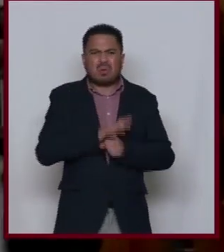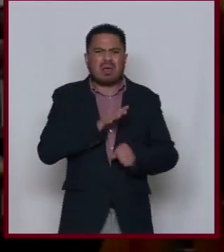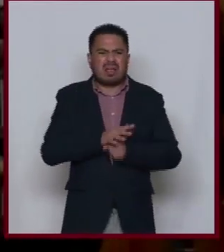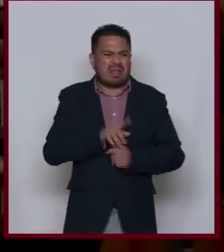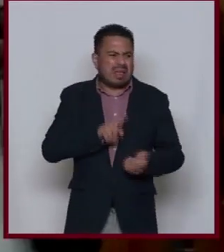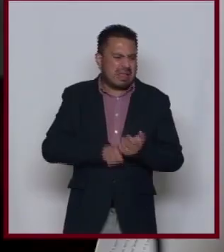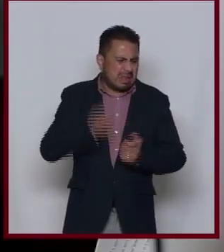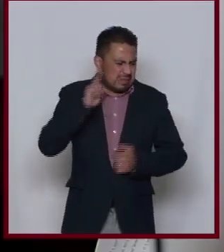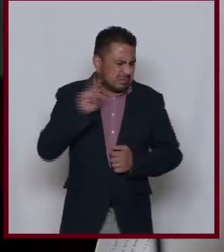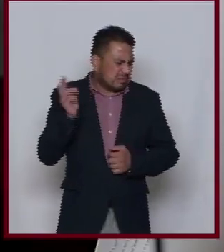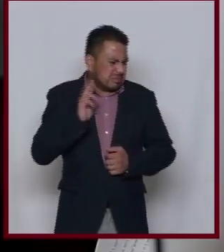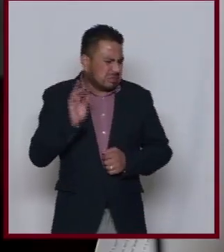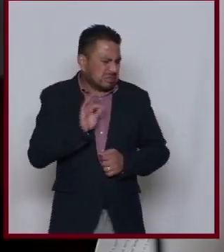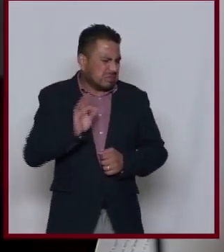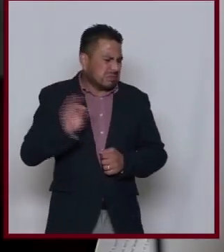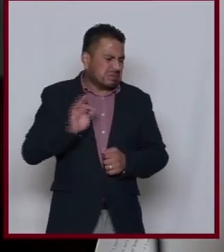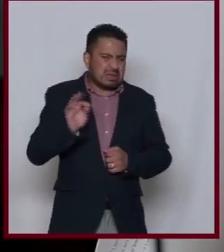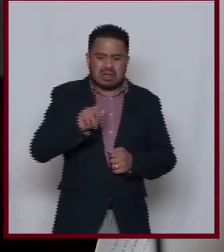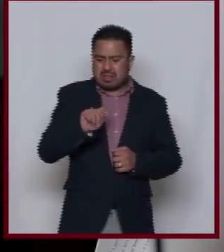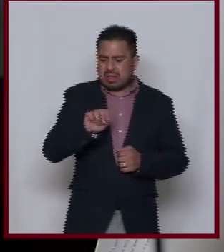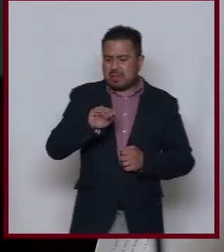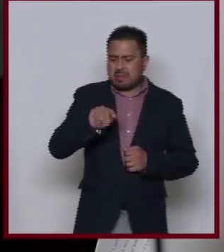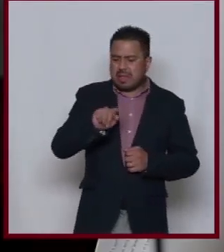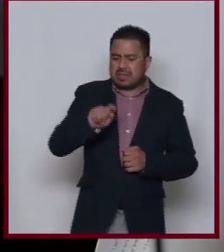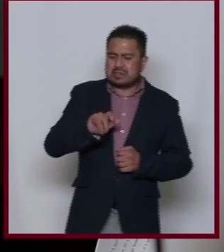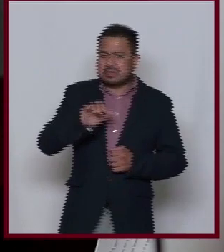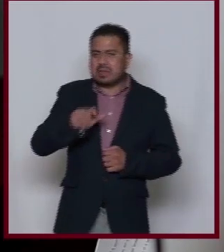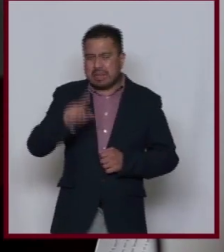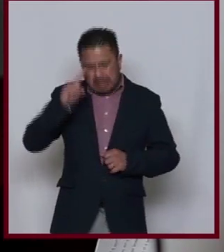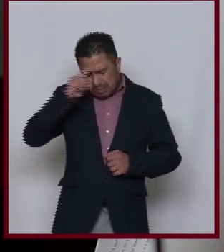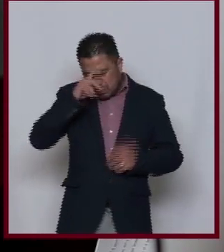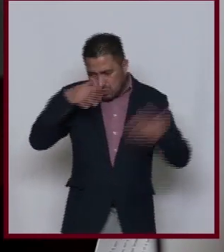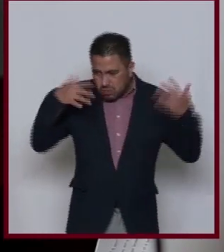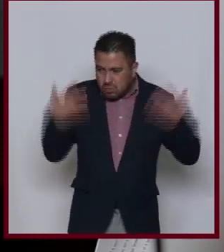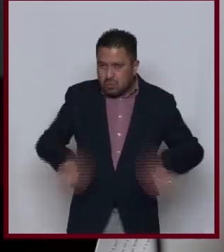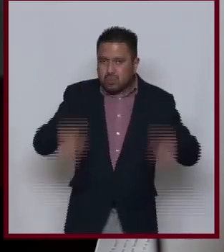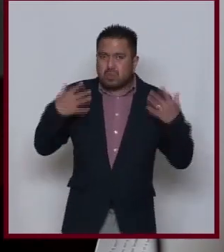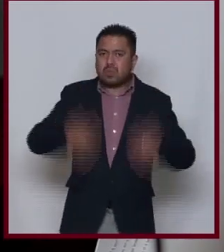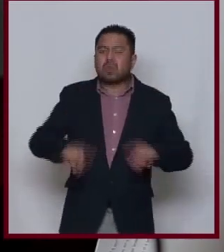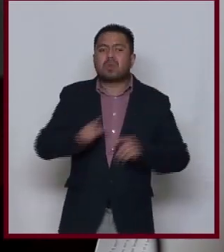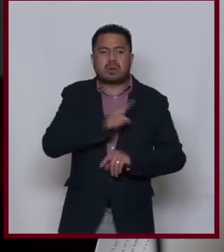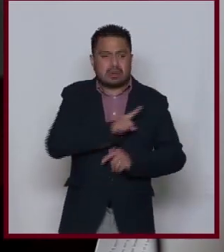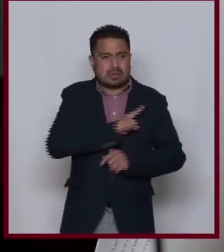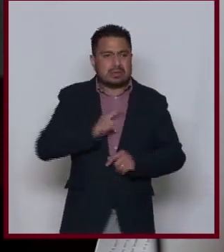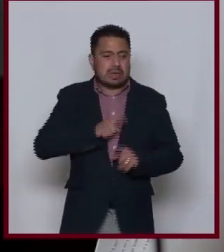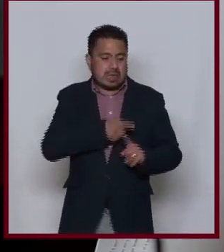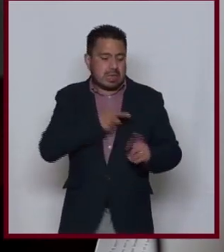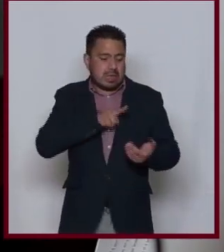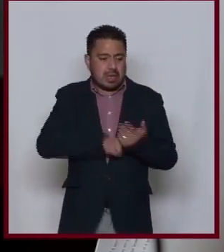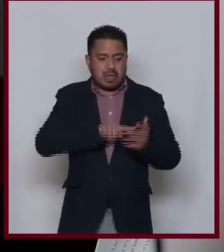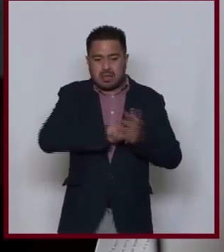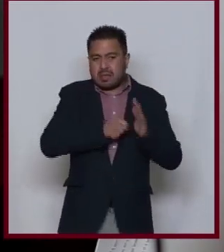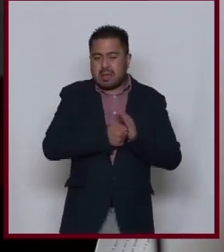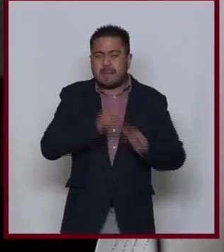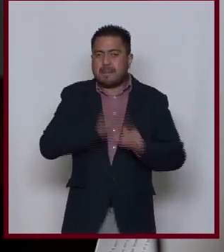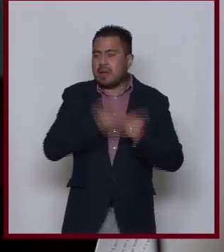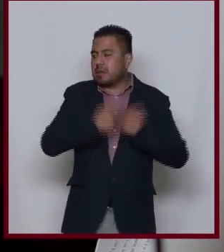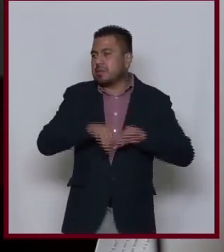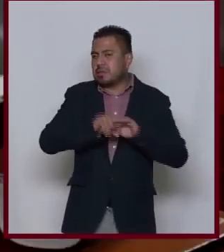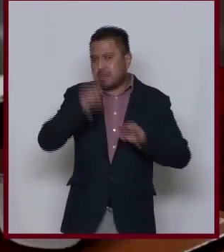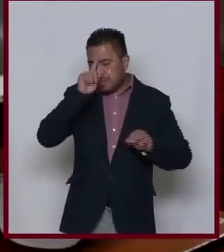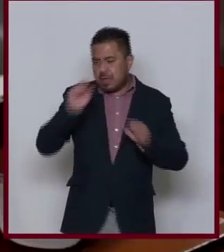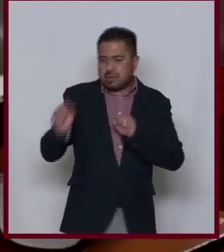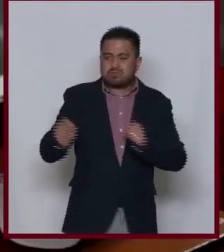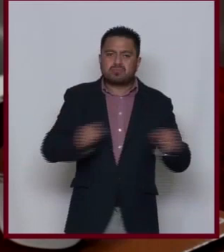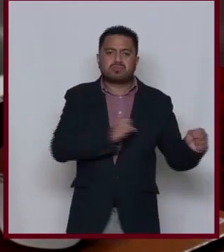chiqui y ya. No. Temazcal es una obra complejísima en la cual el intérprete debe tener una técnica percutiva muy importante para las